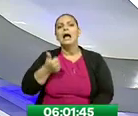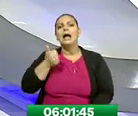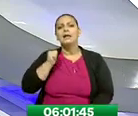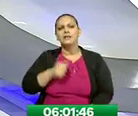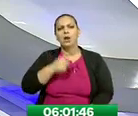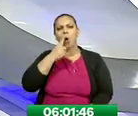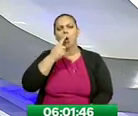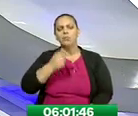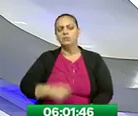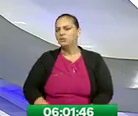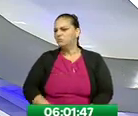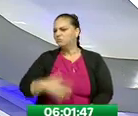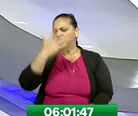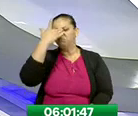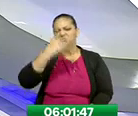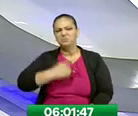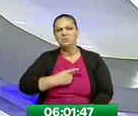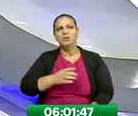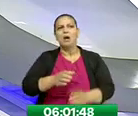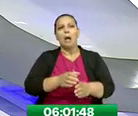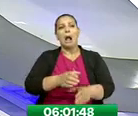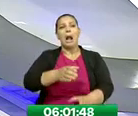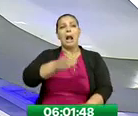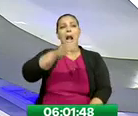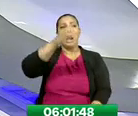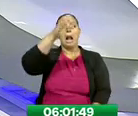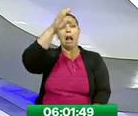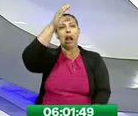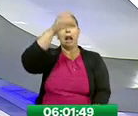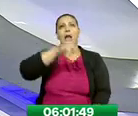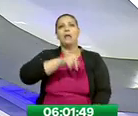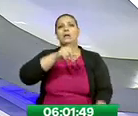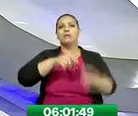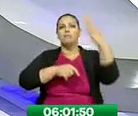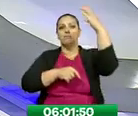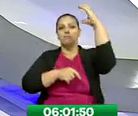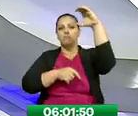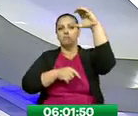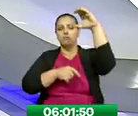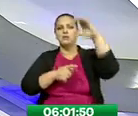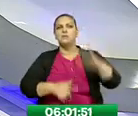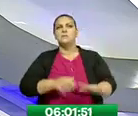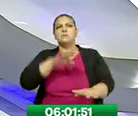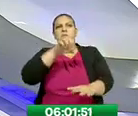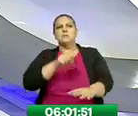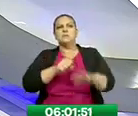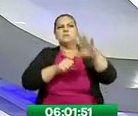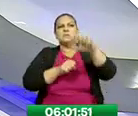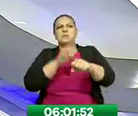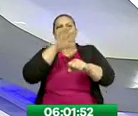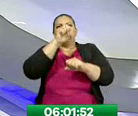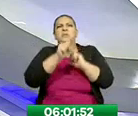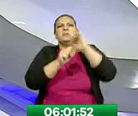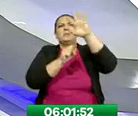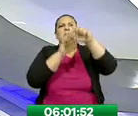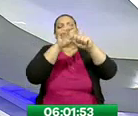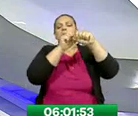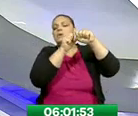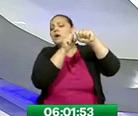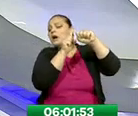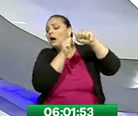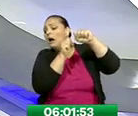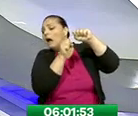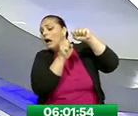quiso, no sé, lo agredió. Entonces vemos esa reacción de la gente que no está aprendiendo a